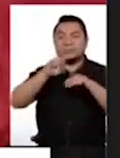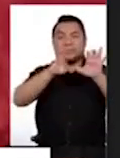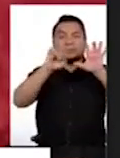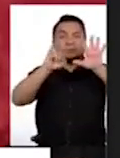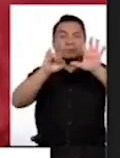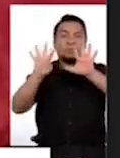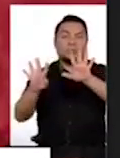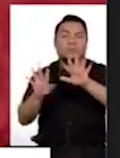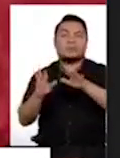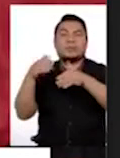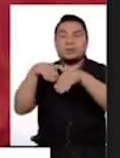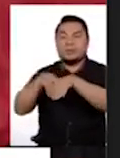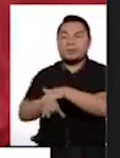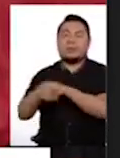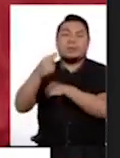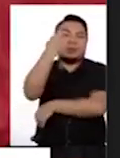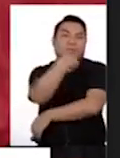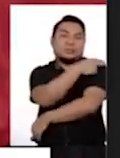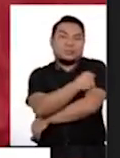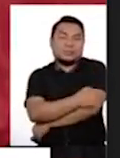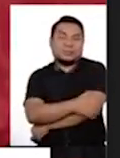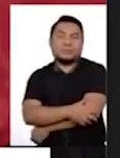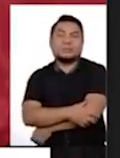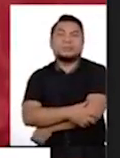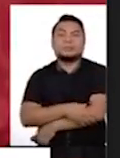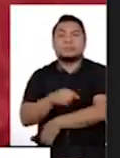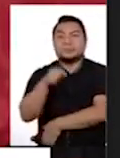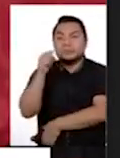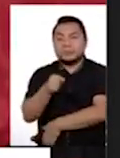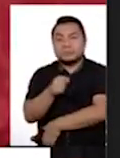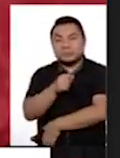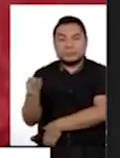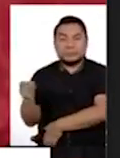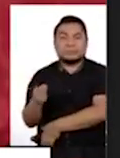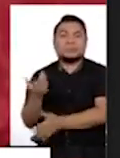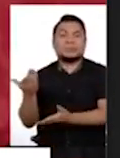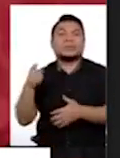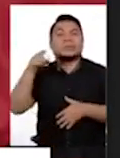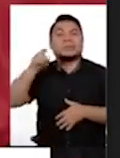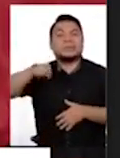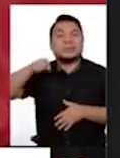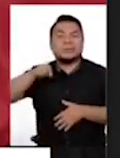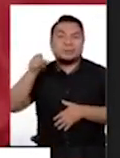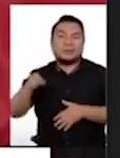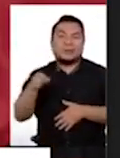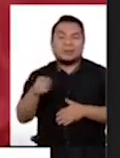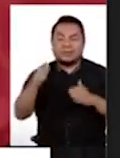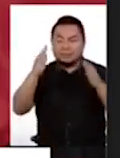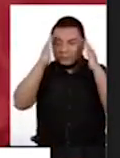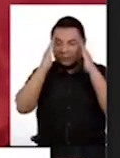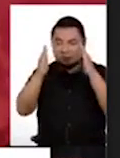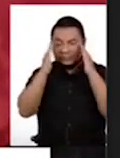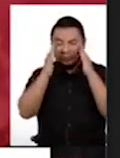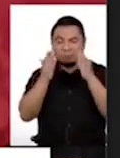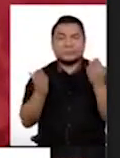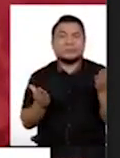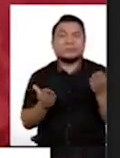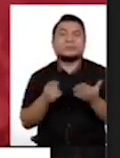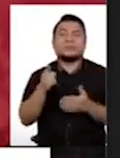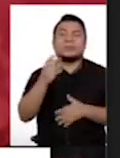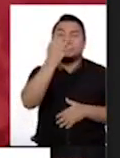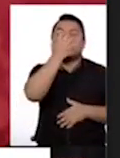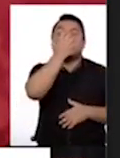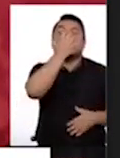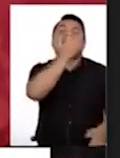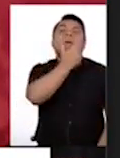6.979 están hospitalizados, y de los cuales requieren asistencia de